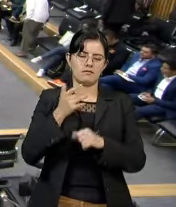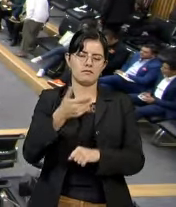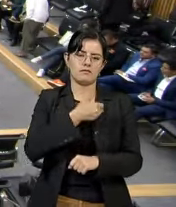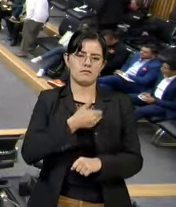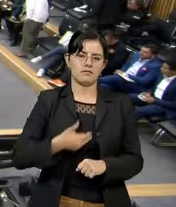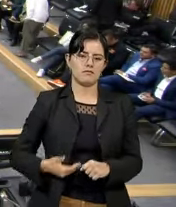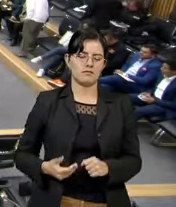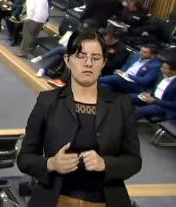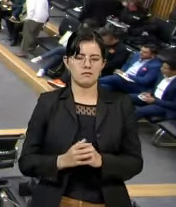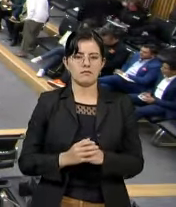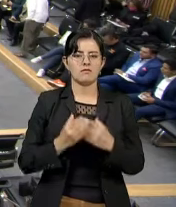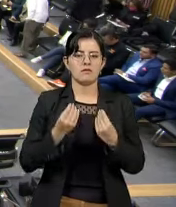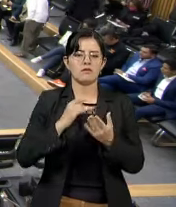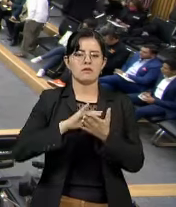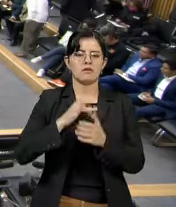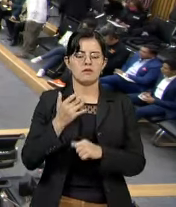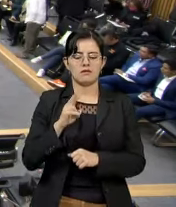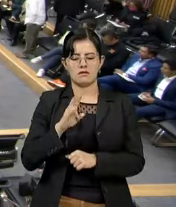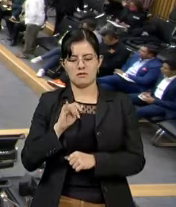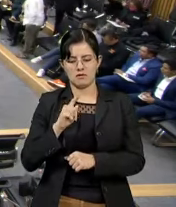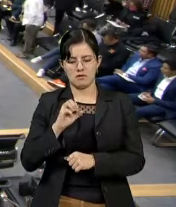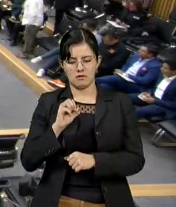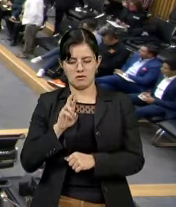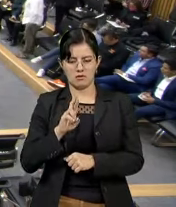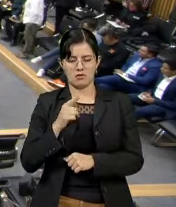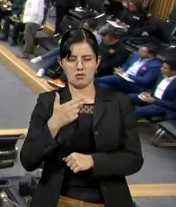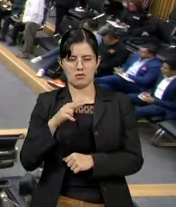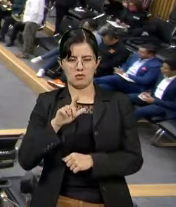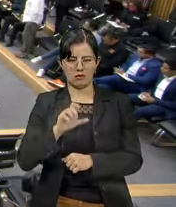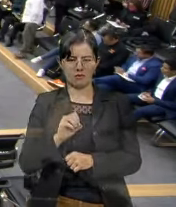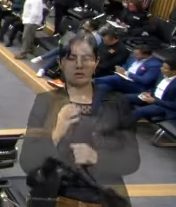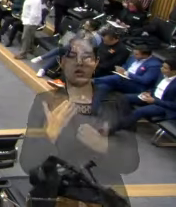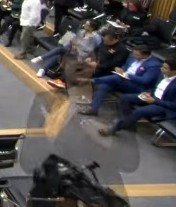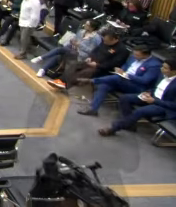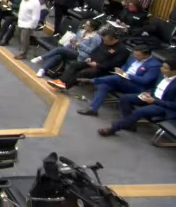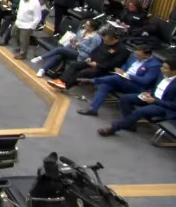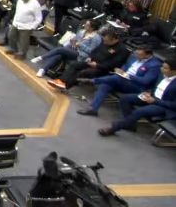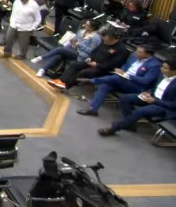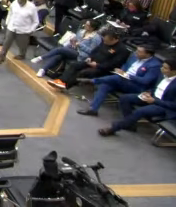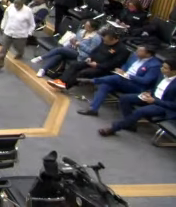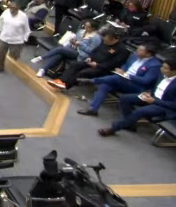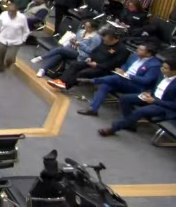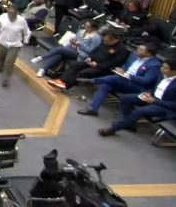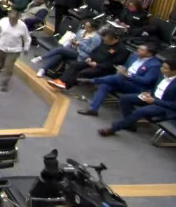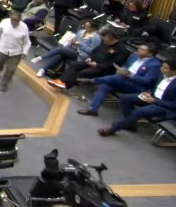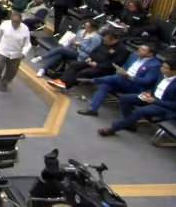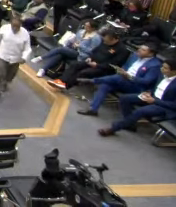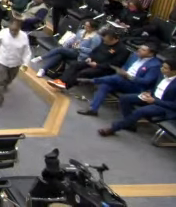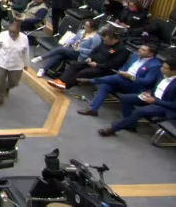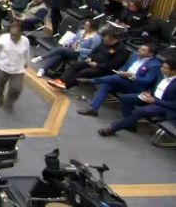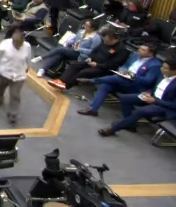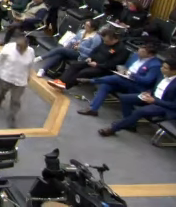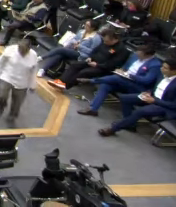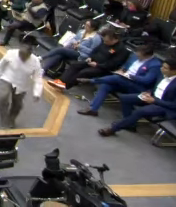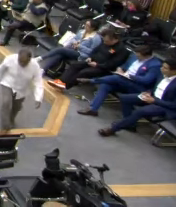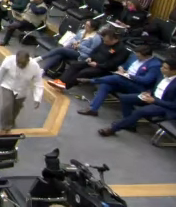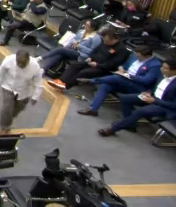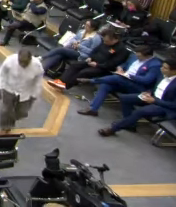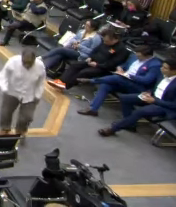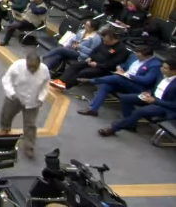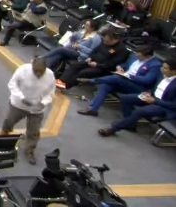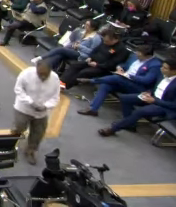Víctor Hugo sondon hará uso de la palabra diputado iram Hernández cetina adelante